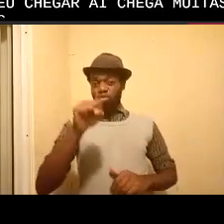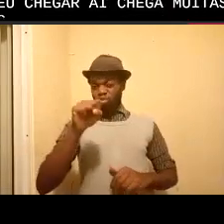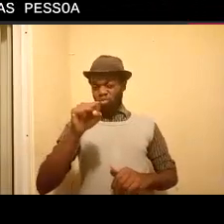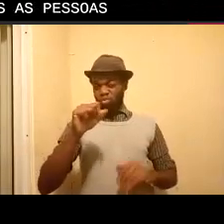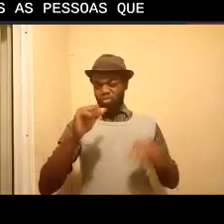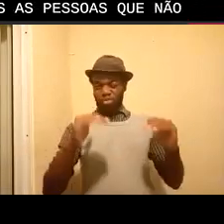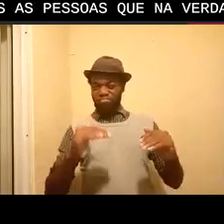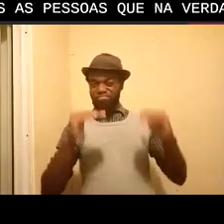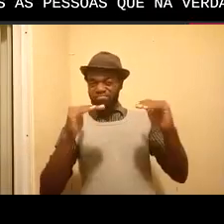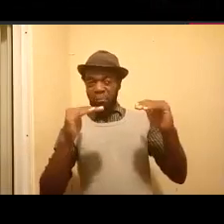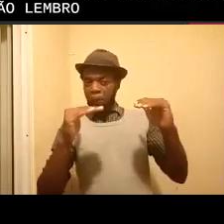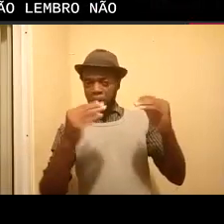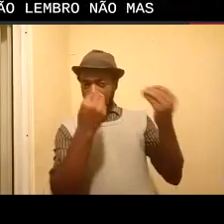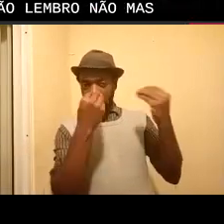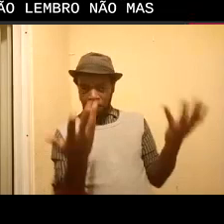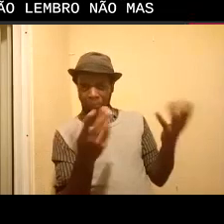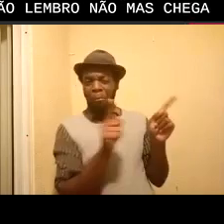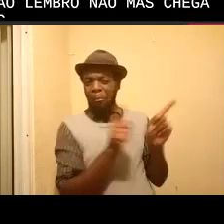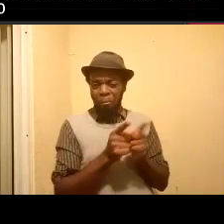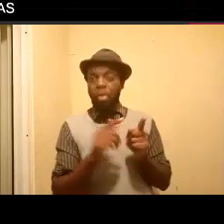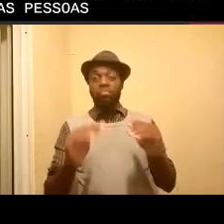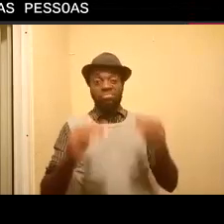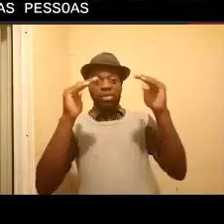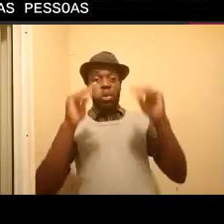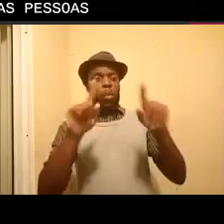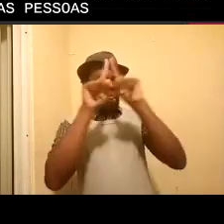nombre, pero sí llegan muchísimos eh,